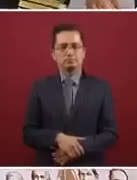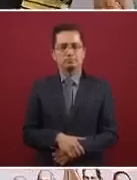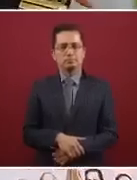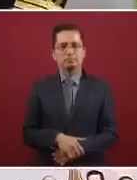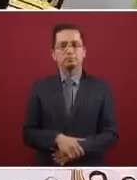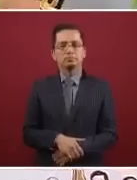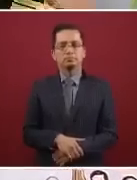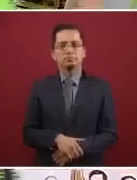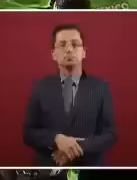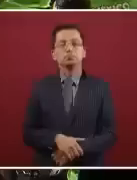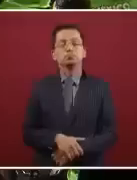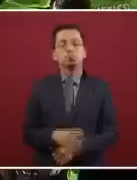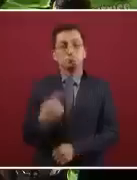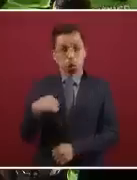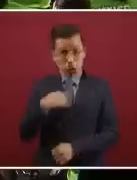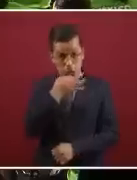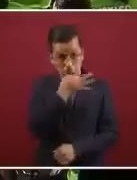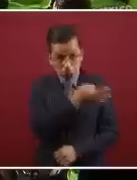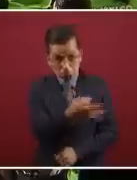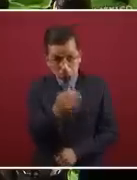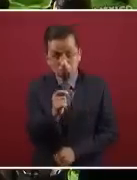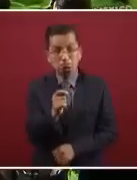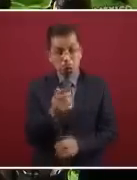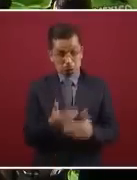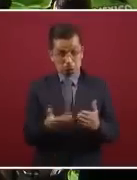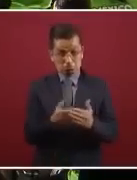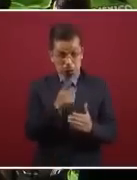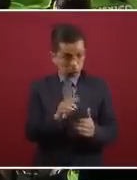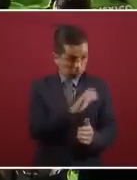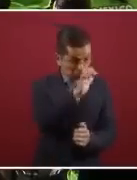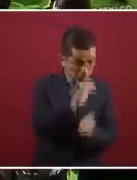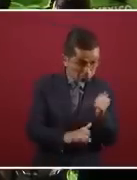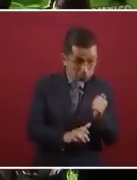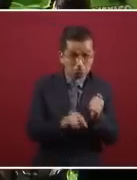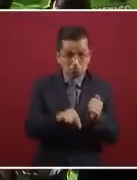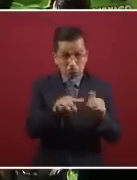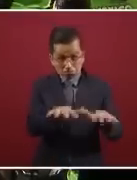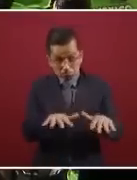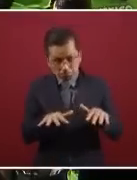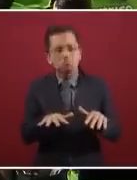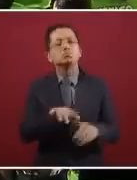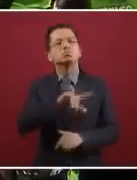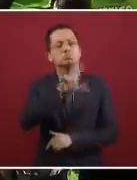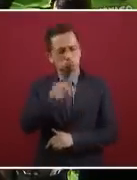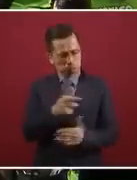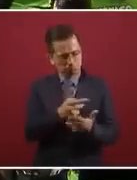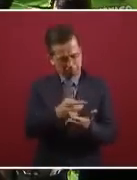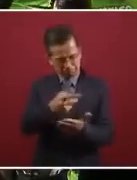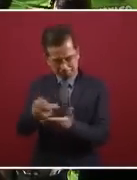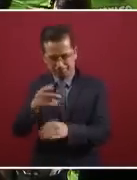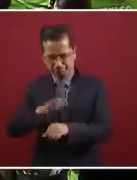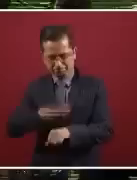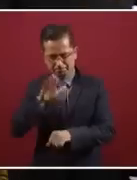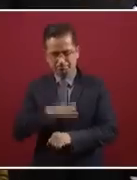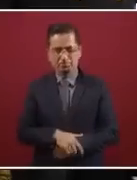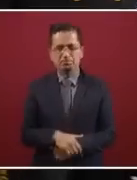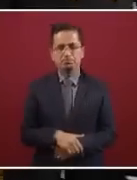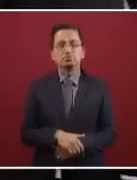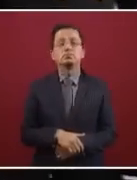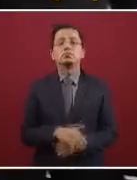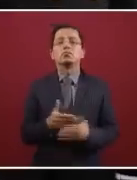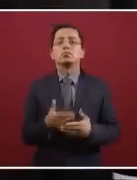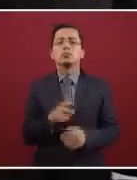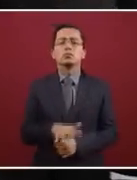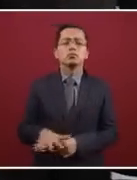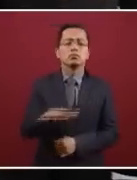Les informamos que al terminar este evento se hará entrega de los demás reconocimientos a los atletas. A continuación, invitamos a